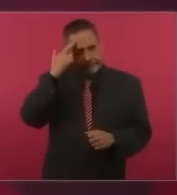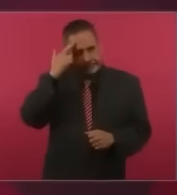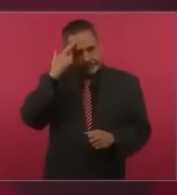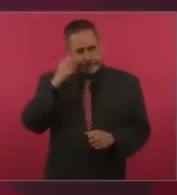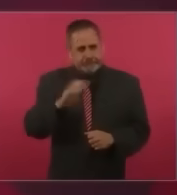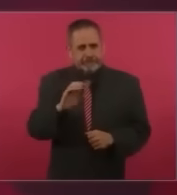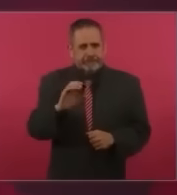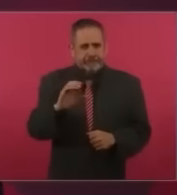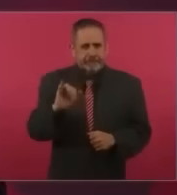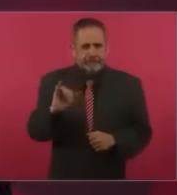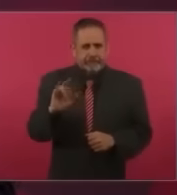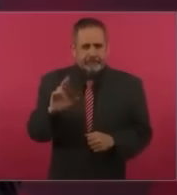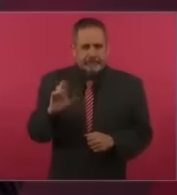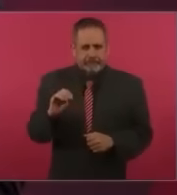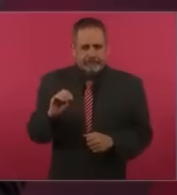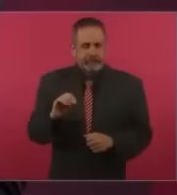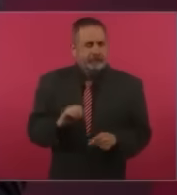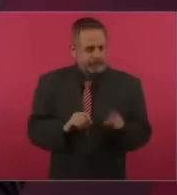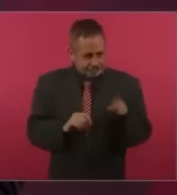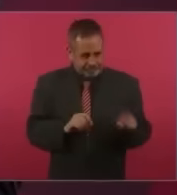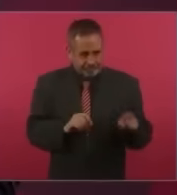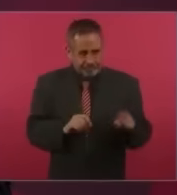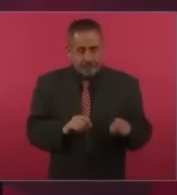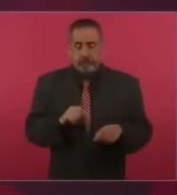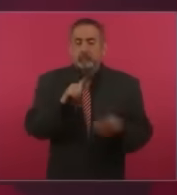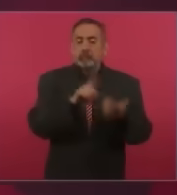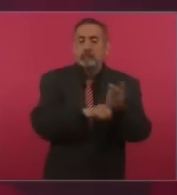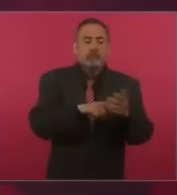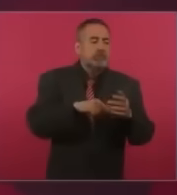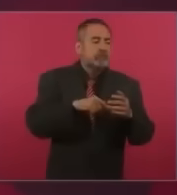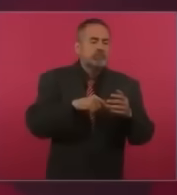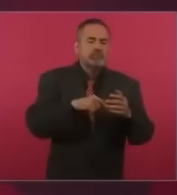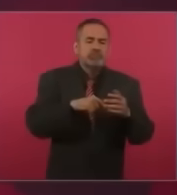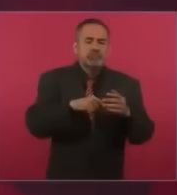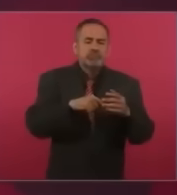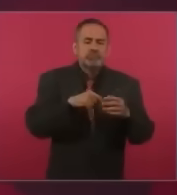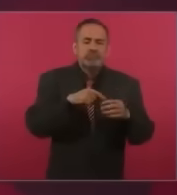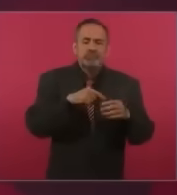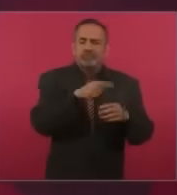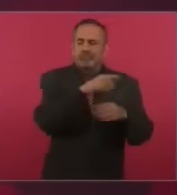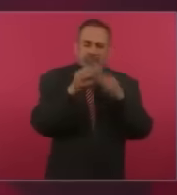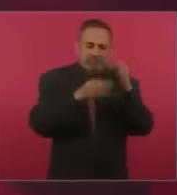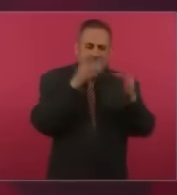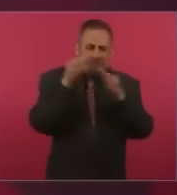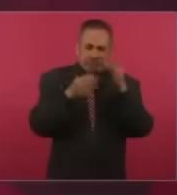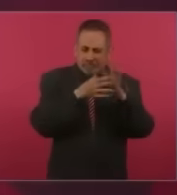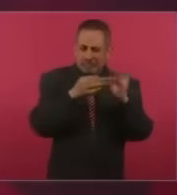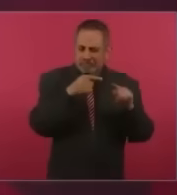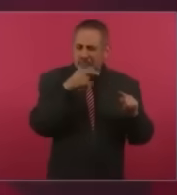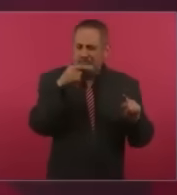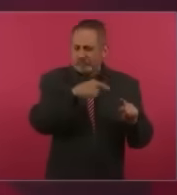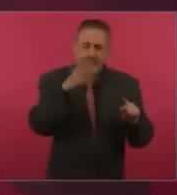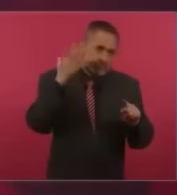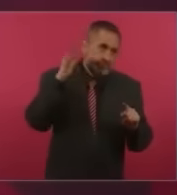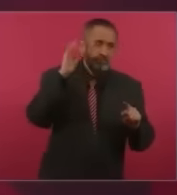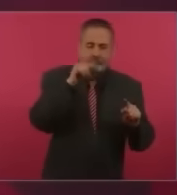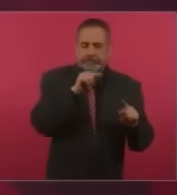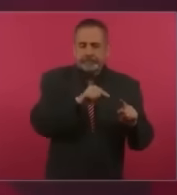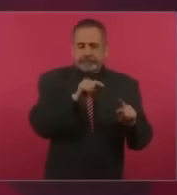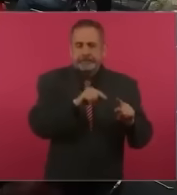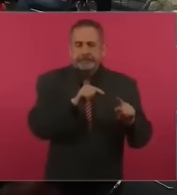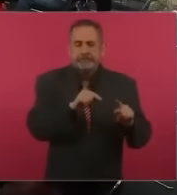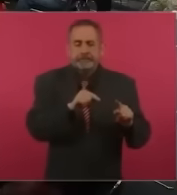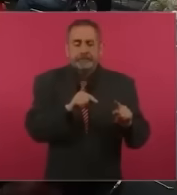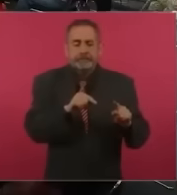mente de muchos de ellos sobre todo si consideramos la laxitud de la noción de izquierda en la que se autodefinen por igual desde sochil